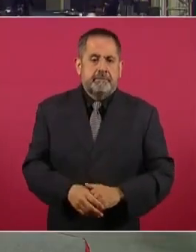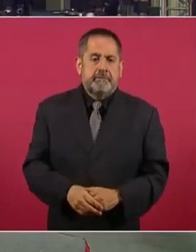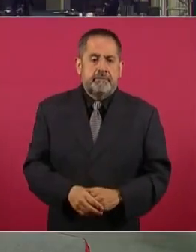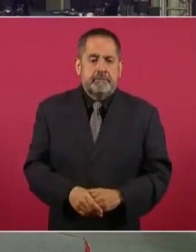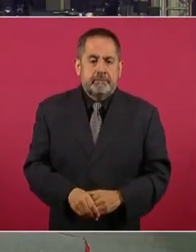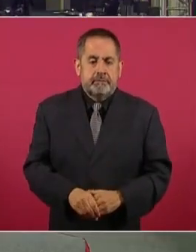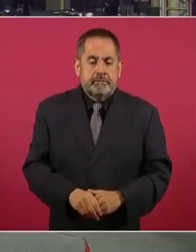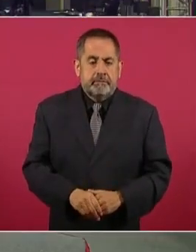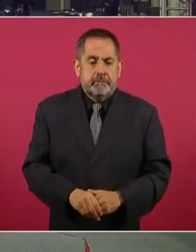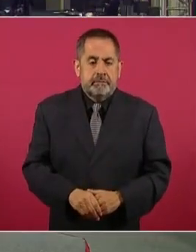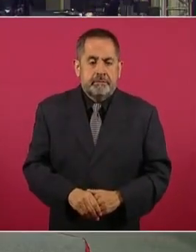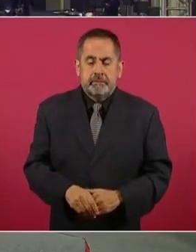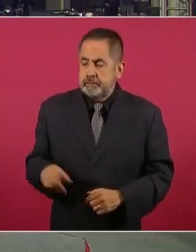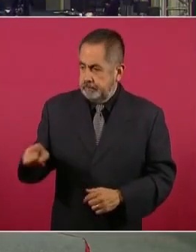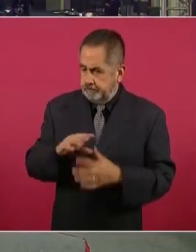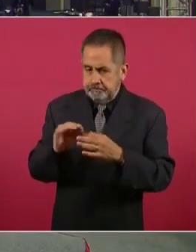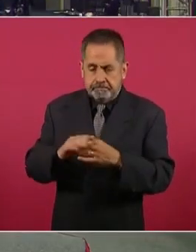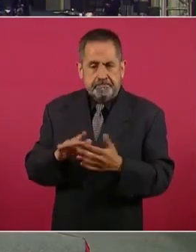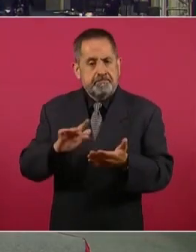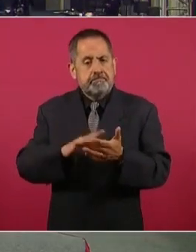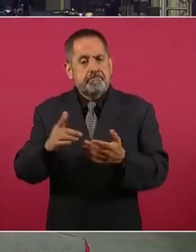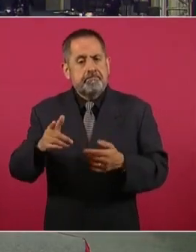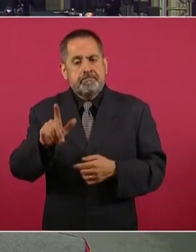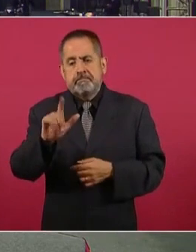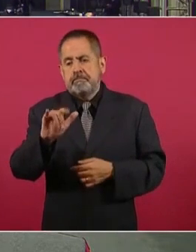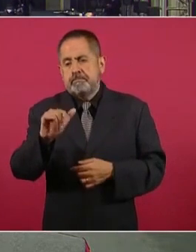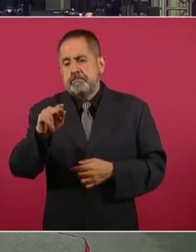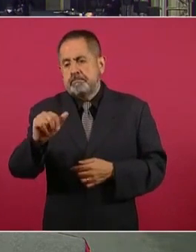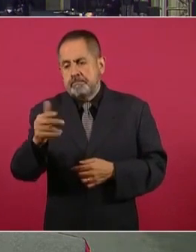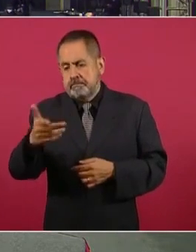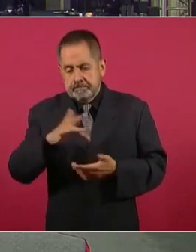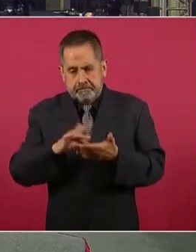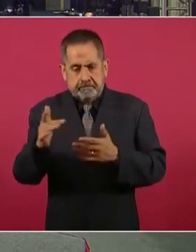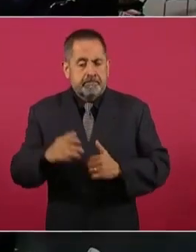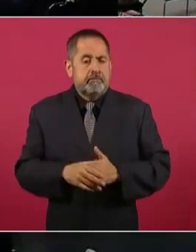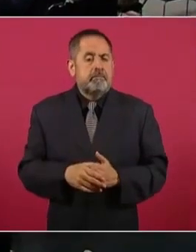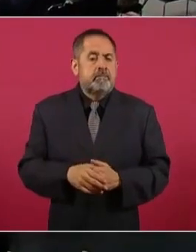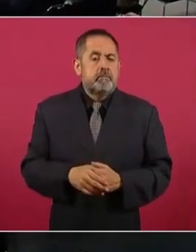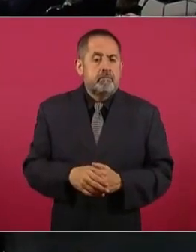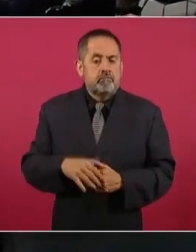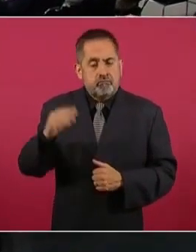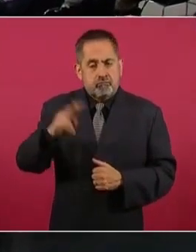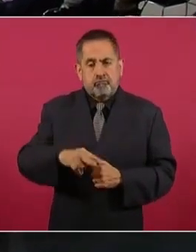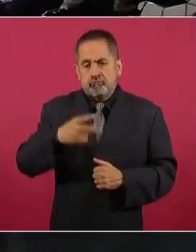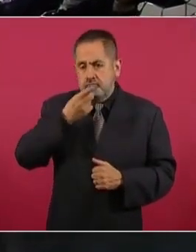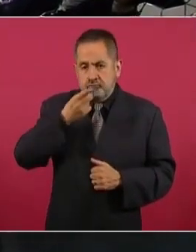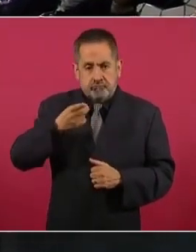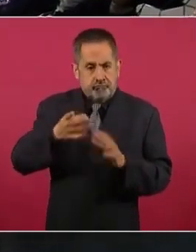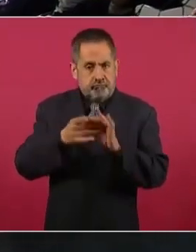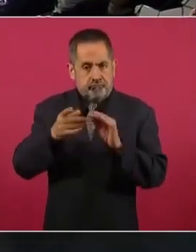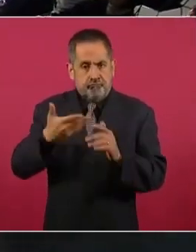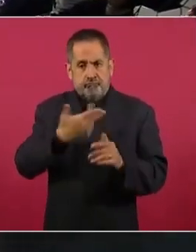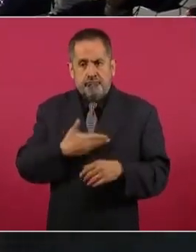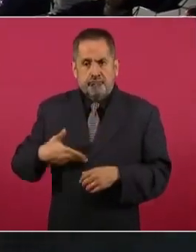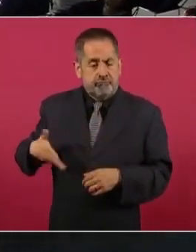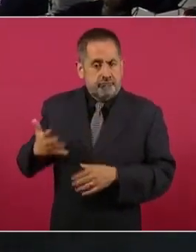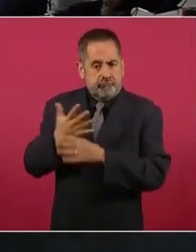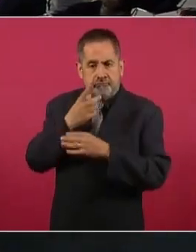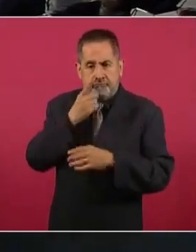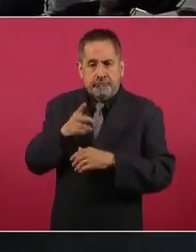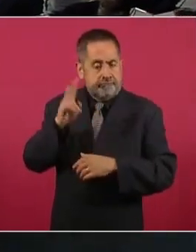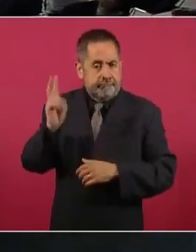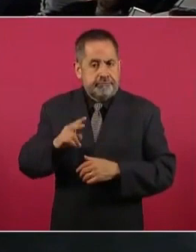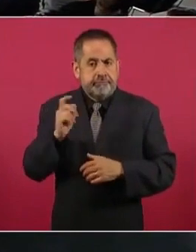Gracias, presidente, con mucho gusto. Gracias, Liliana Noble de Pulso Saludable. La pregunta, efectivamente, como señala el presidente,